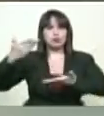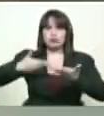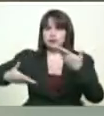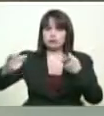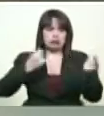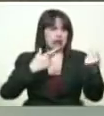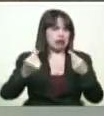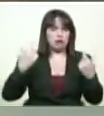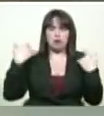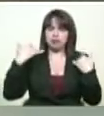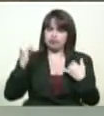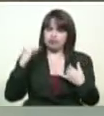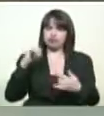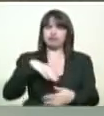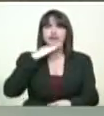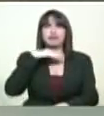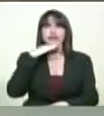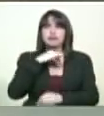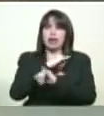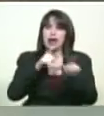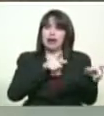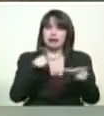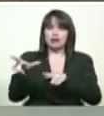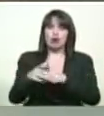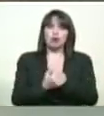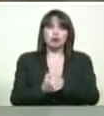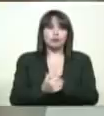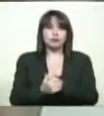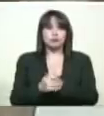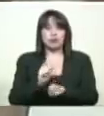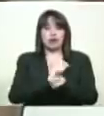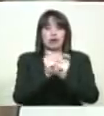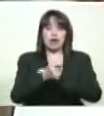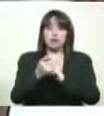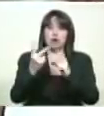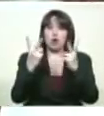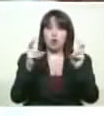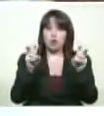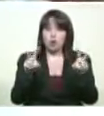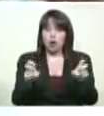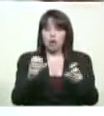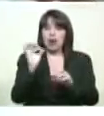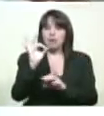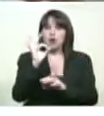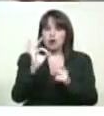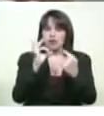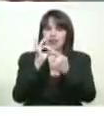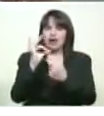o sea el papel moneda billete y la monedita en la moneda